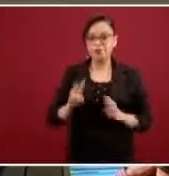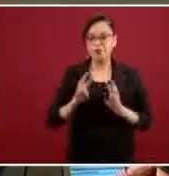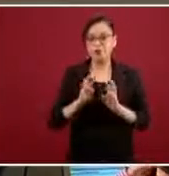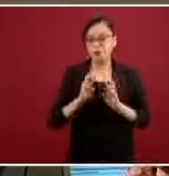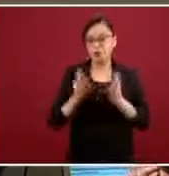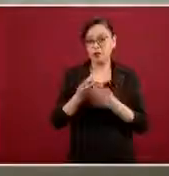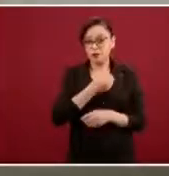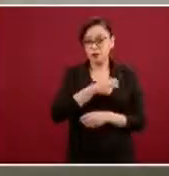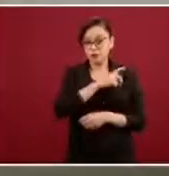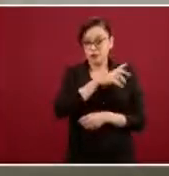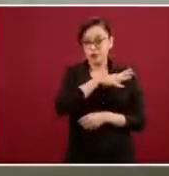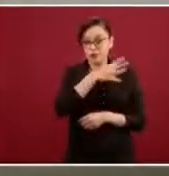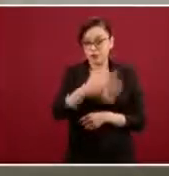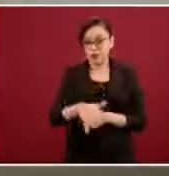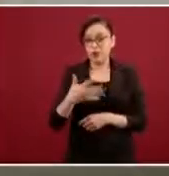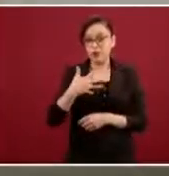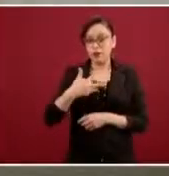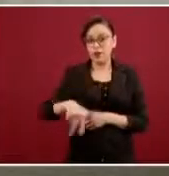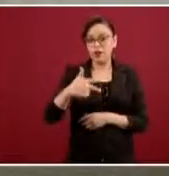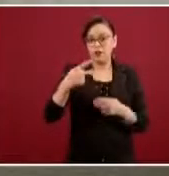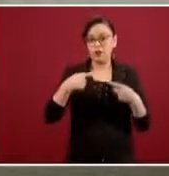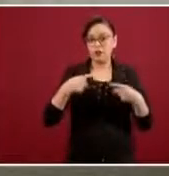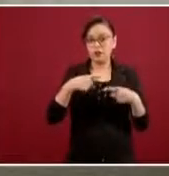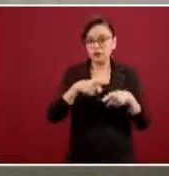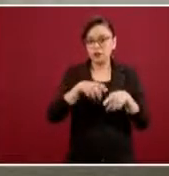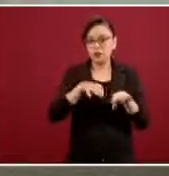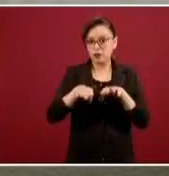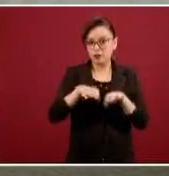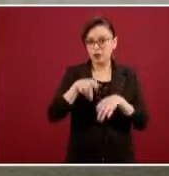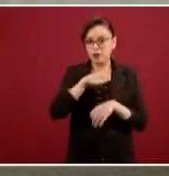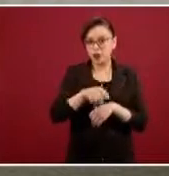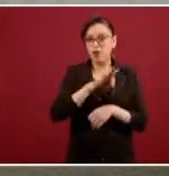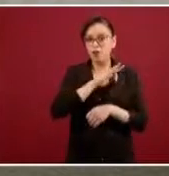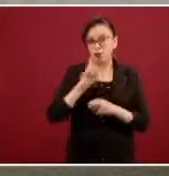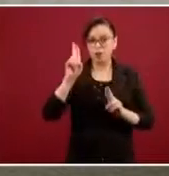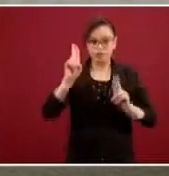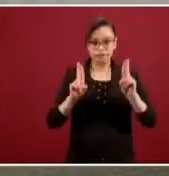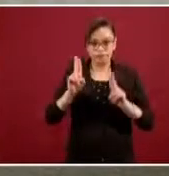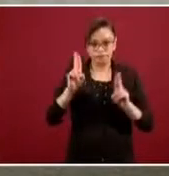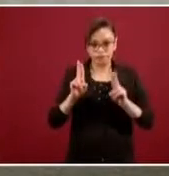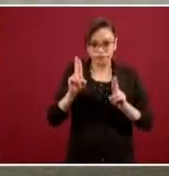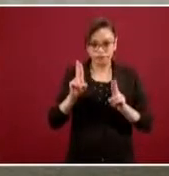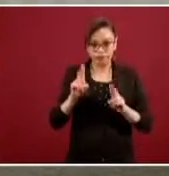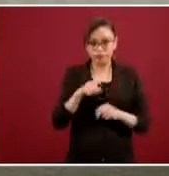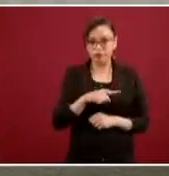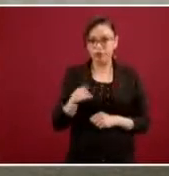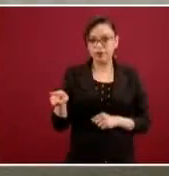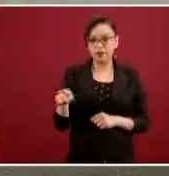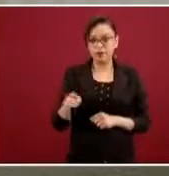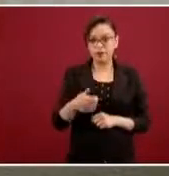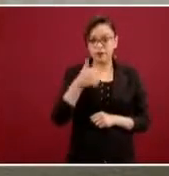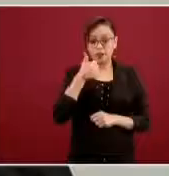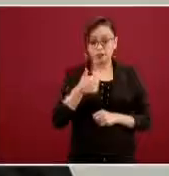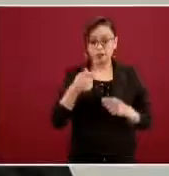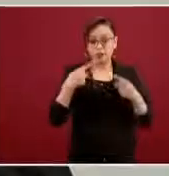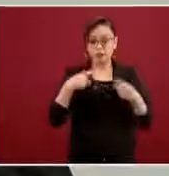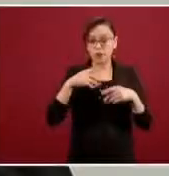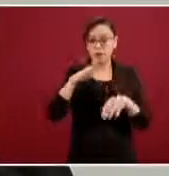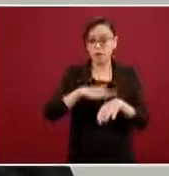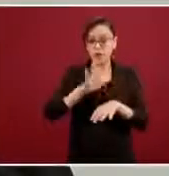General consta de 13 integrantes con voz y voto. Recientemente se adicionaron 6 integrantes